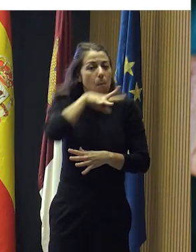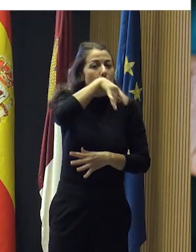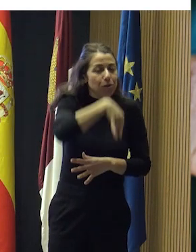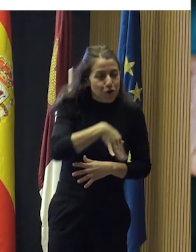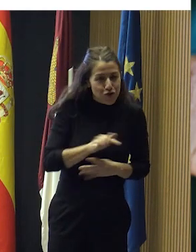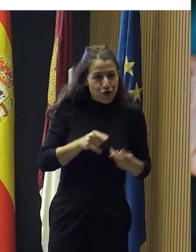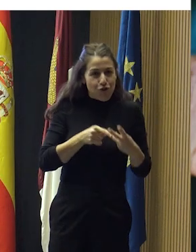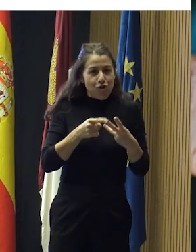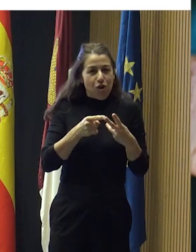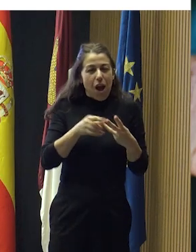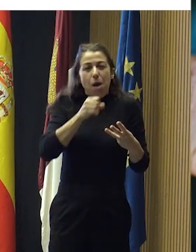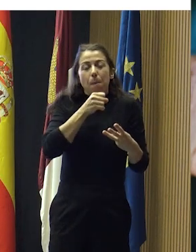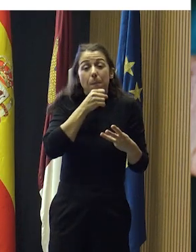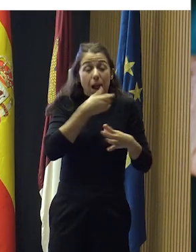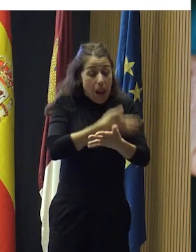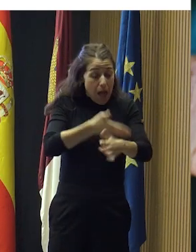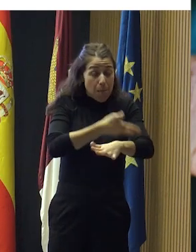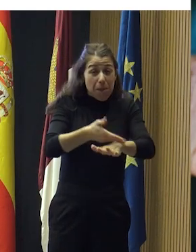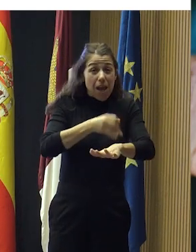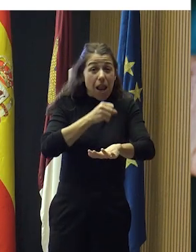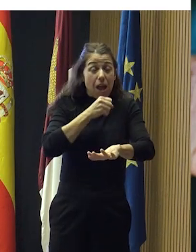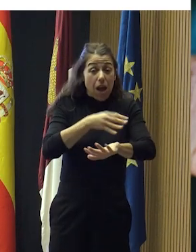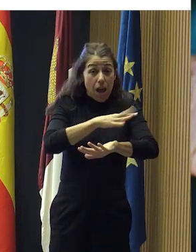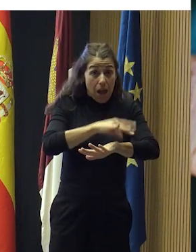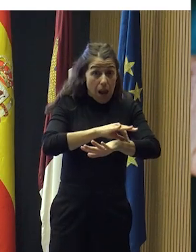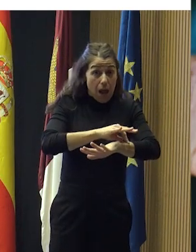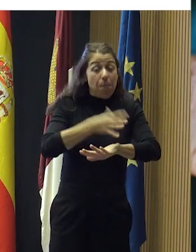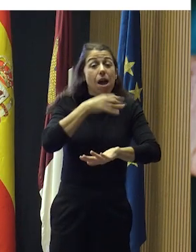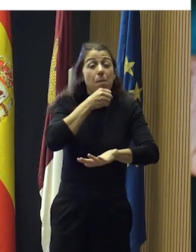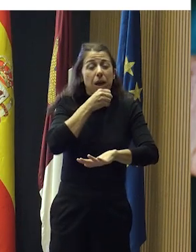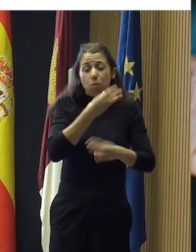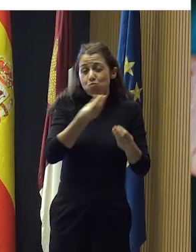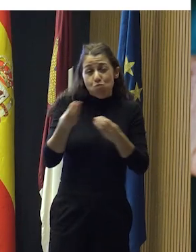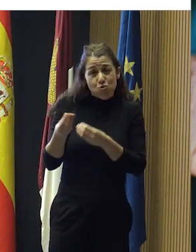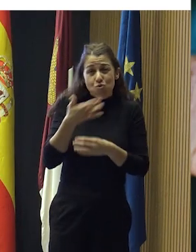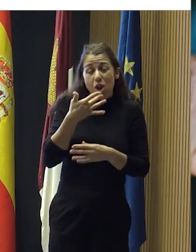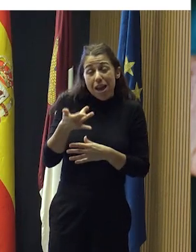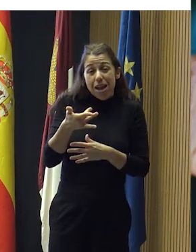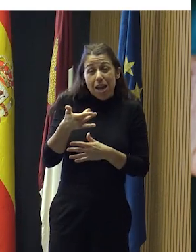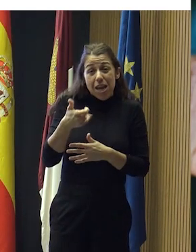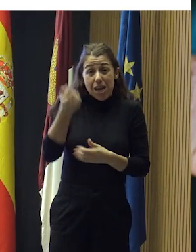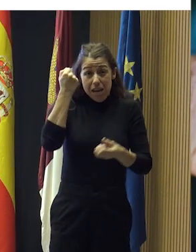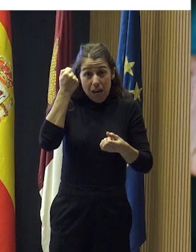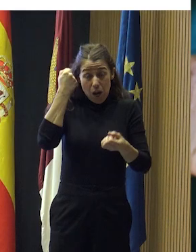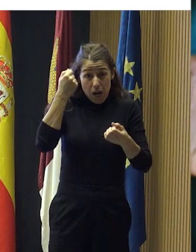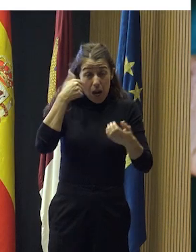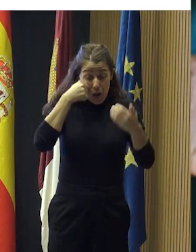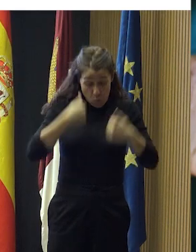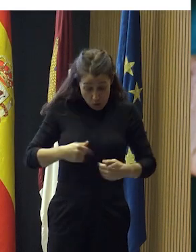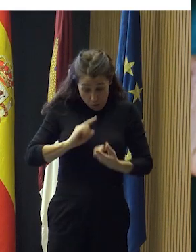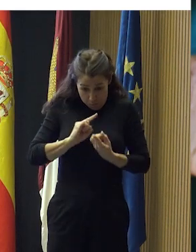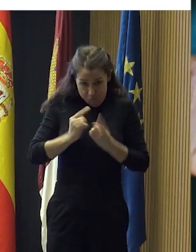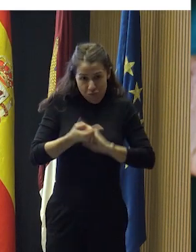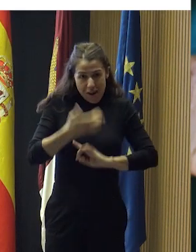vómitos, envejecimiento de la piel, que también ocurre mucho en mujeres, y cambios corporales que van a ser muy difíciles lidiar con